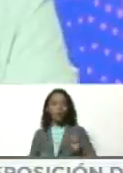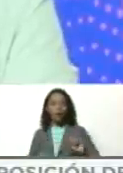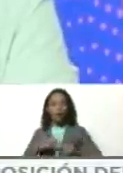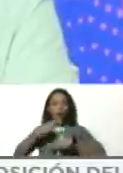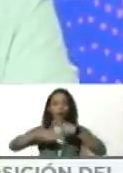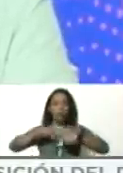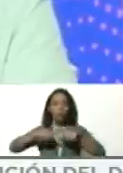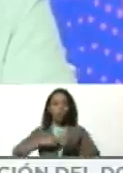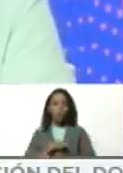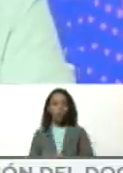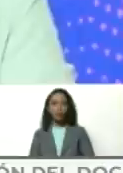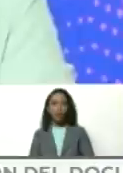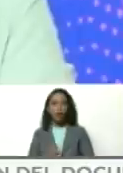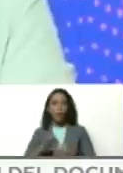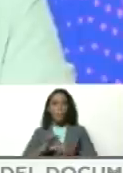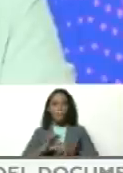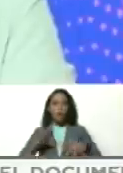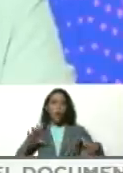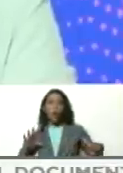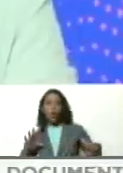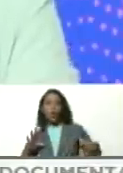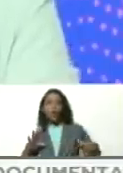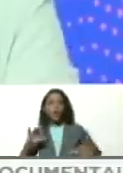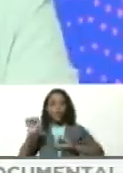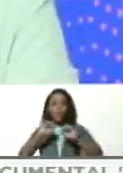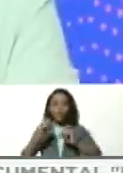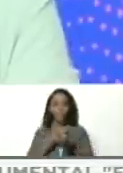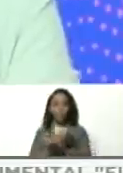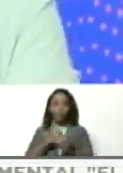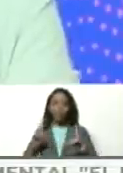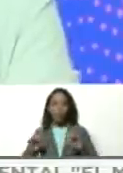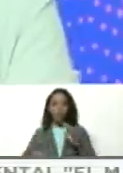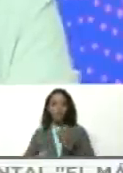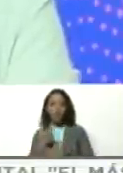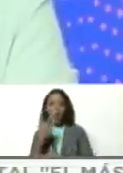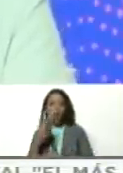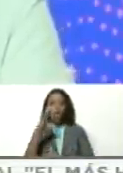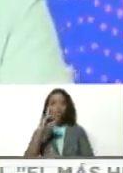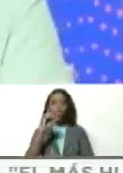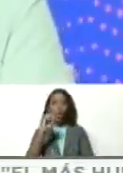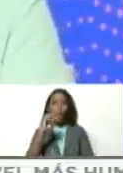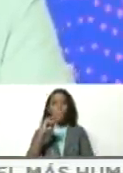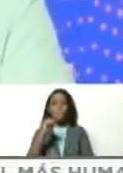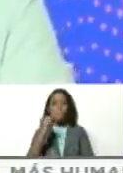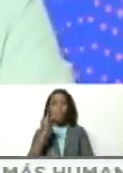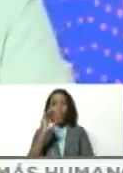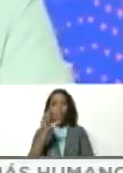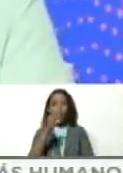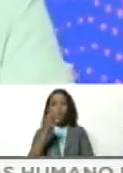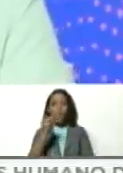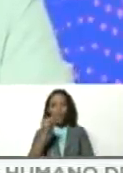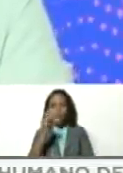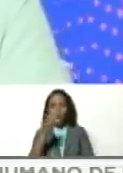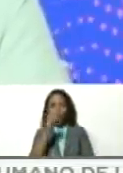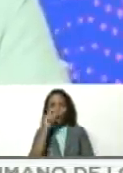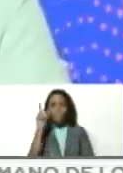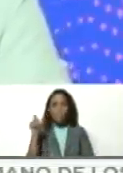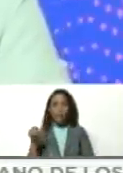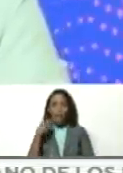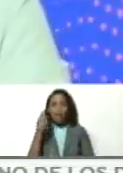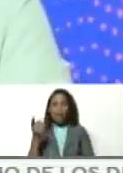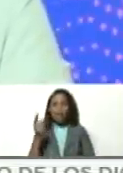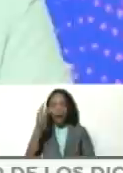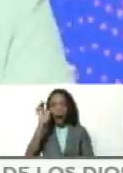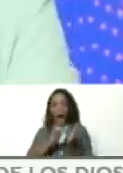revolucionaria, Desprendimiento de Acción Democrática, fundado por Domingo Alberto Rangel y Simón Sáenz Mérida en el abril